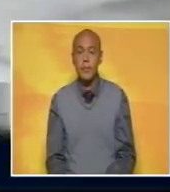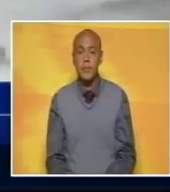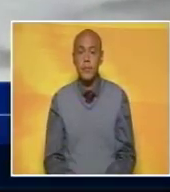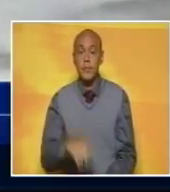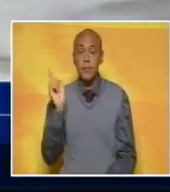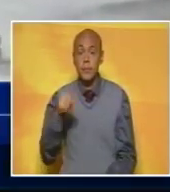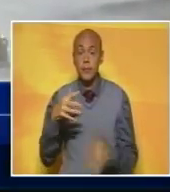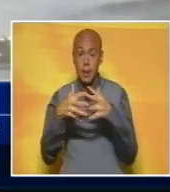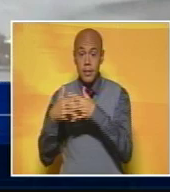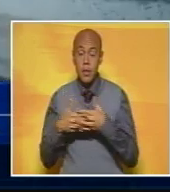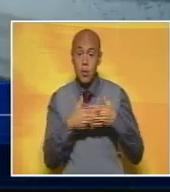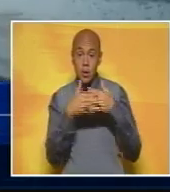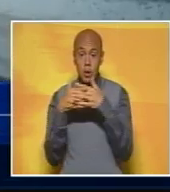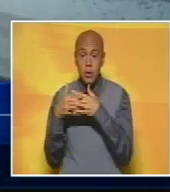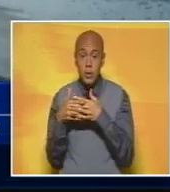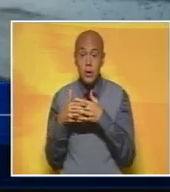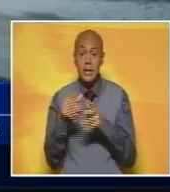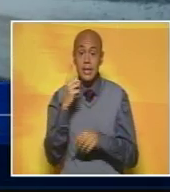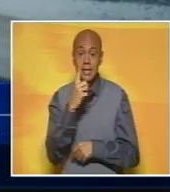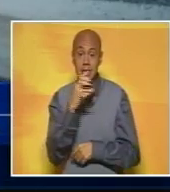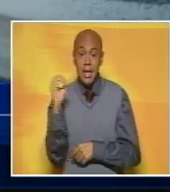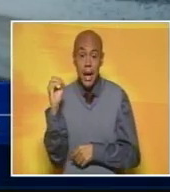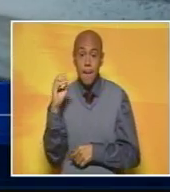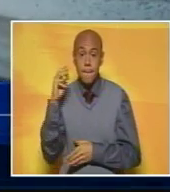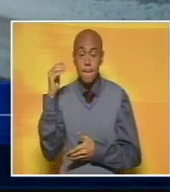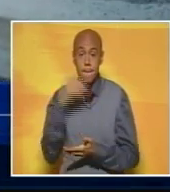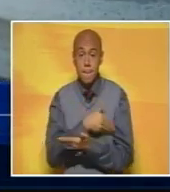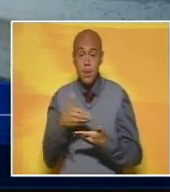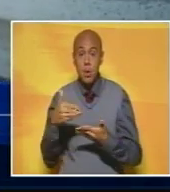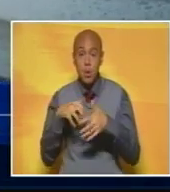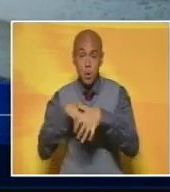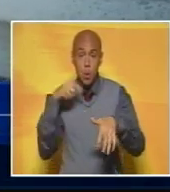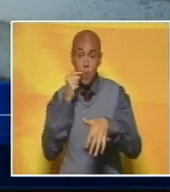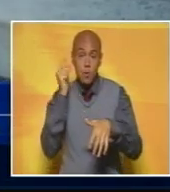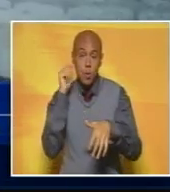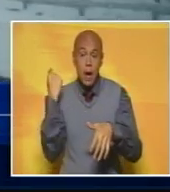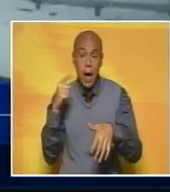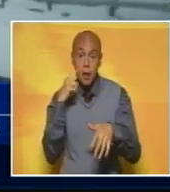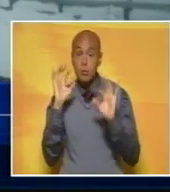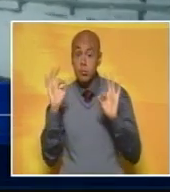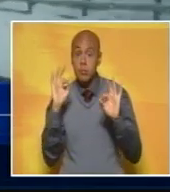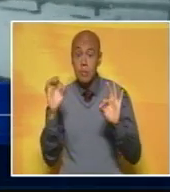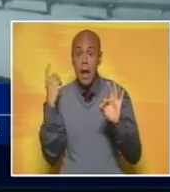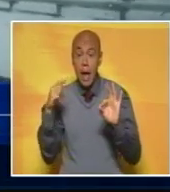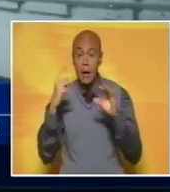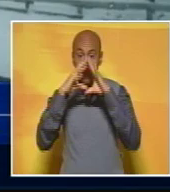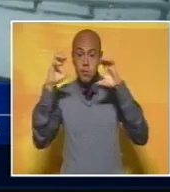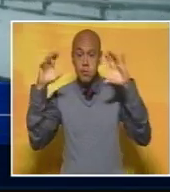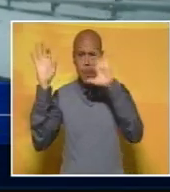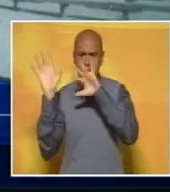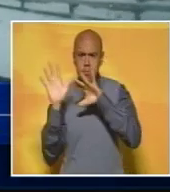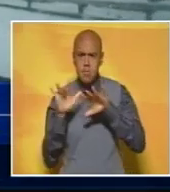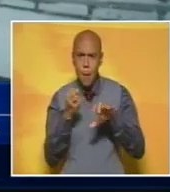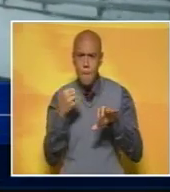En Estados Unidos, al menos 100 millones de personas se encuentran bajo alerta ante una poderosa tormenta